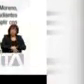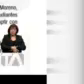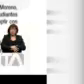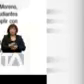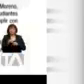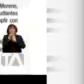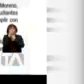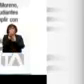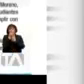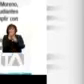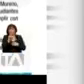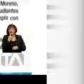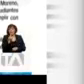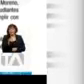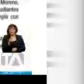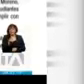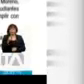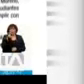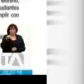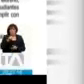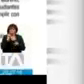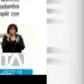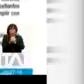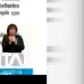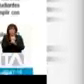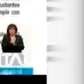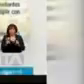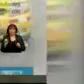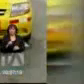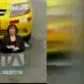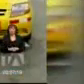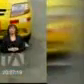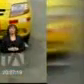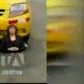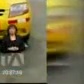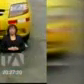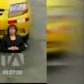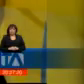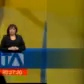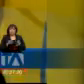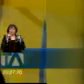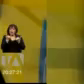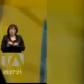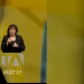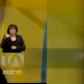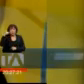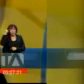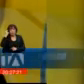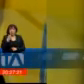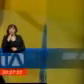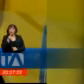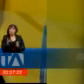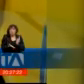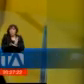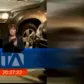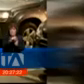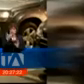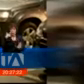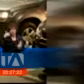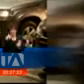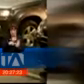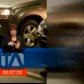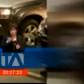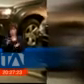se aclaraba que no existirá ninguna modificación en este beneficio. En su momento, el Ejecutivo reculó también sobre el alza del combustible